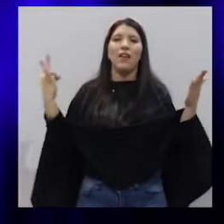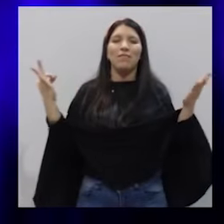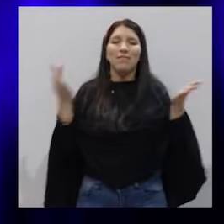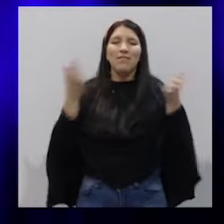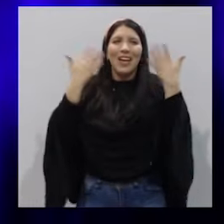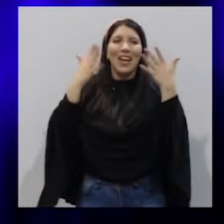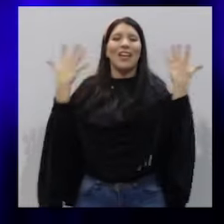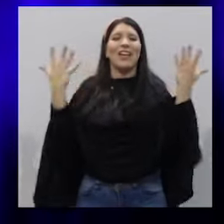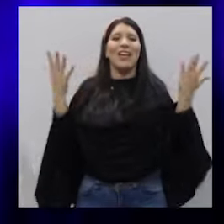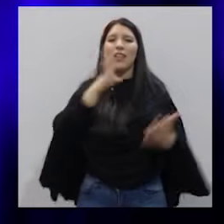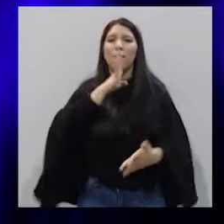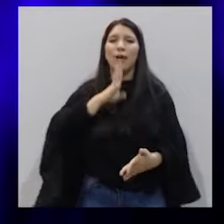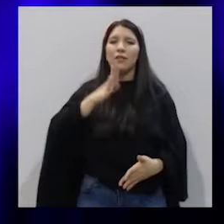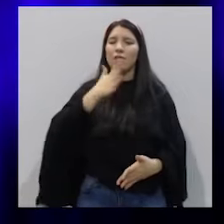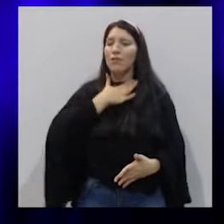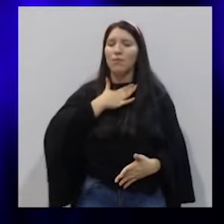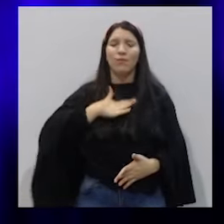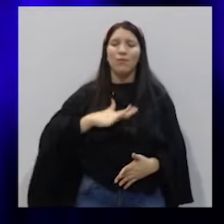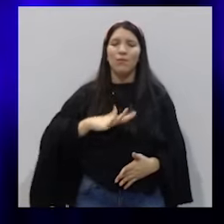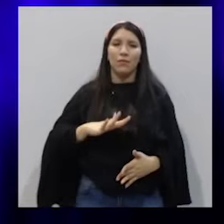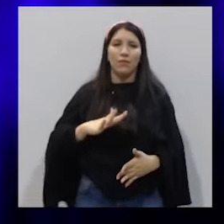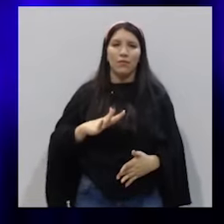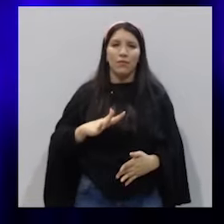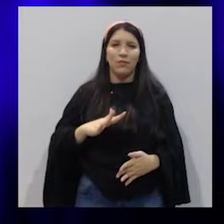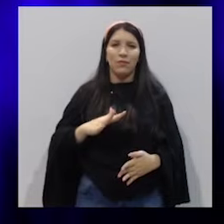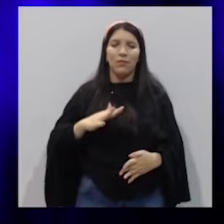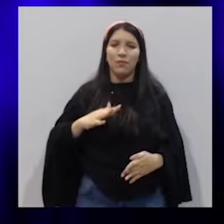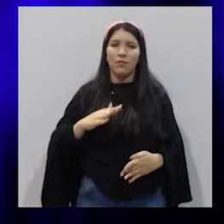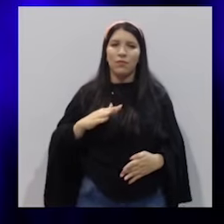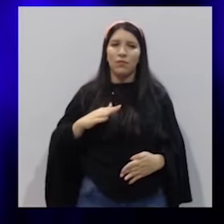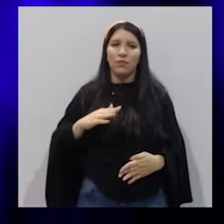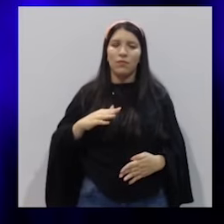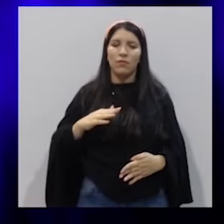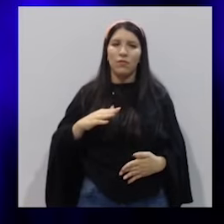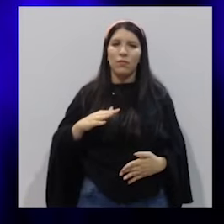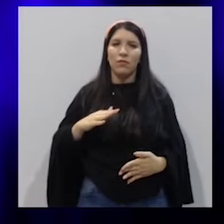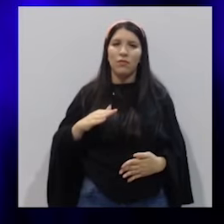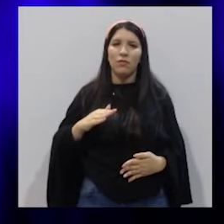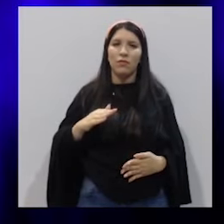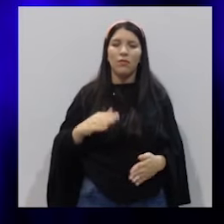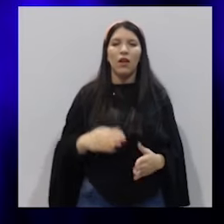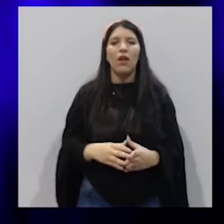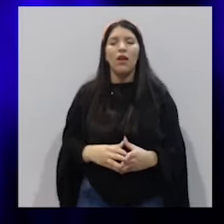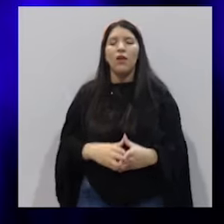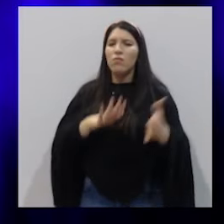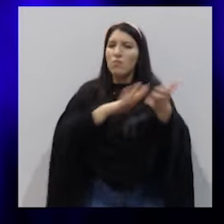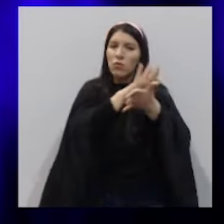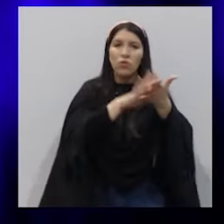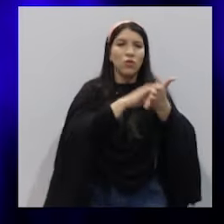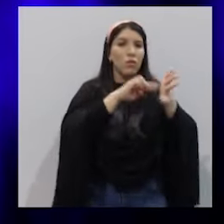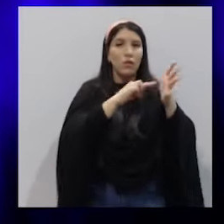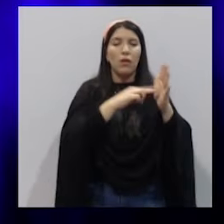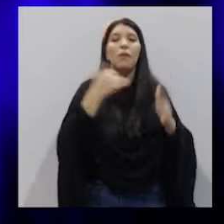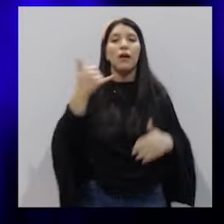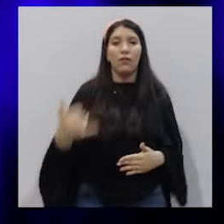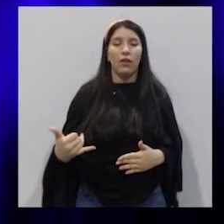las situaciones pablo tenía muchas situaciones la iglesia vivía tiempos difíciles pero con dios la vida es